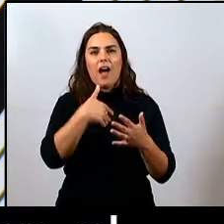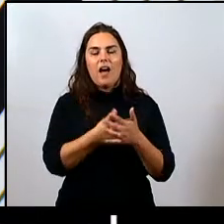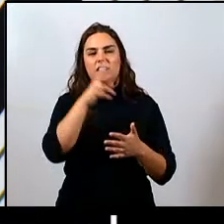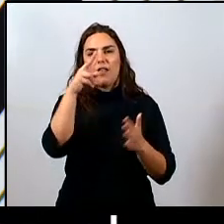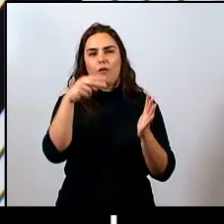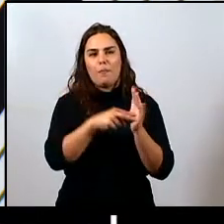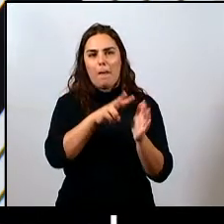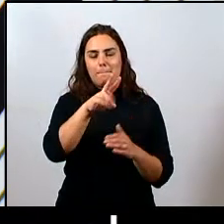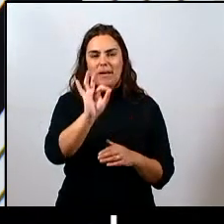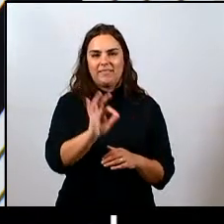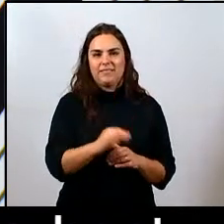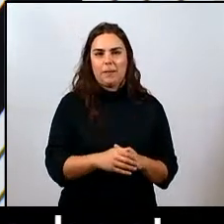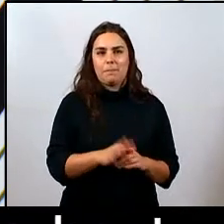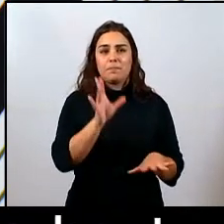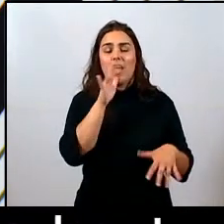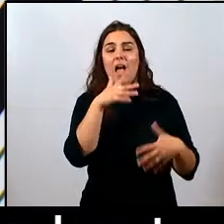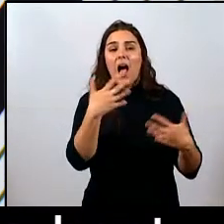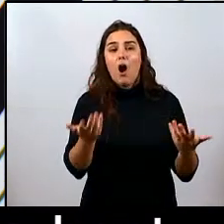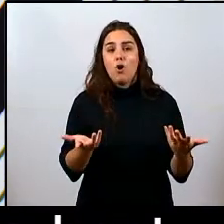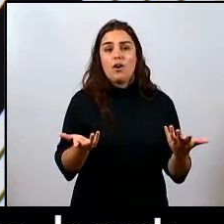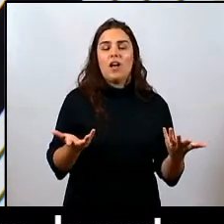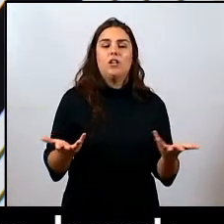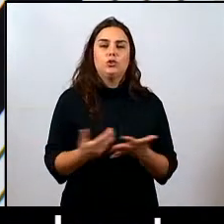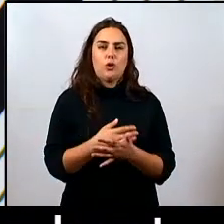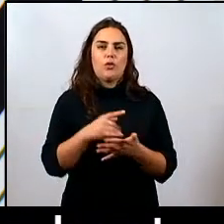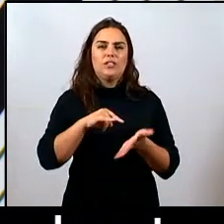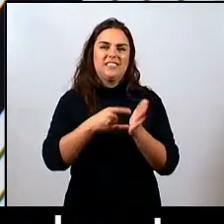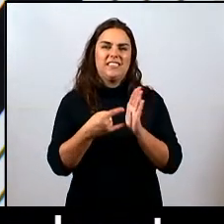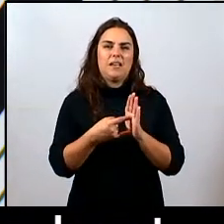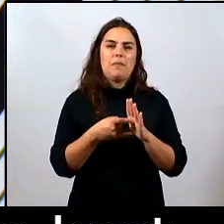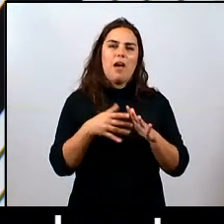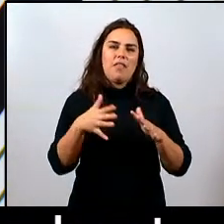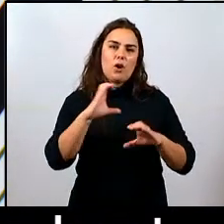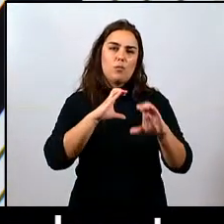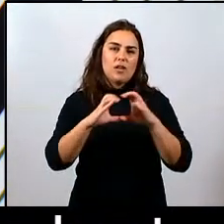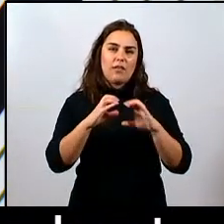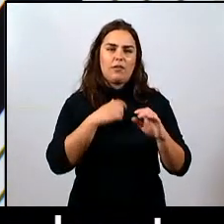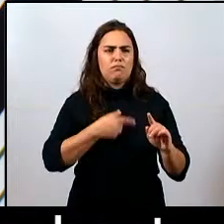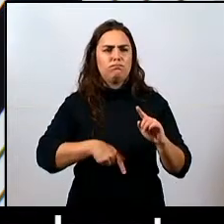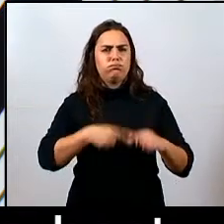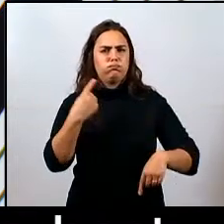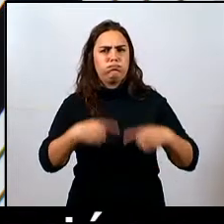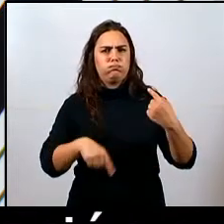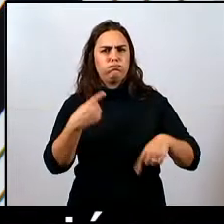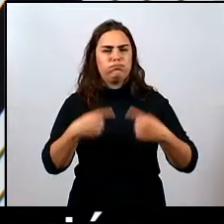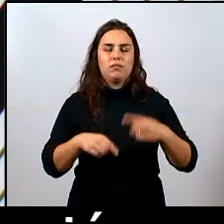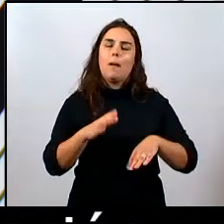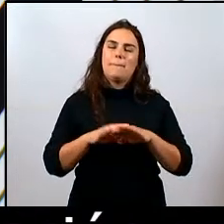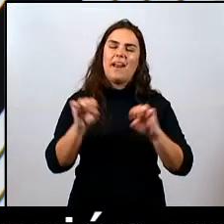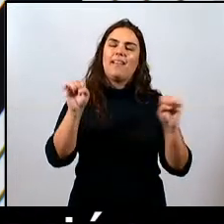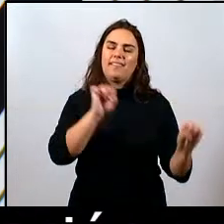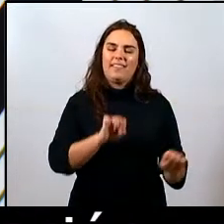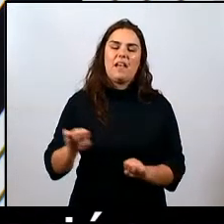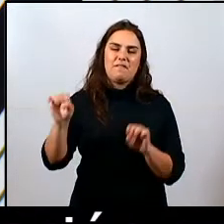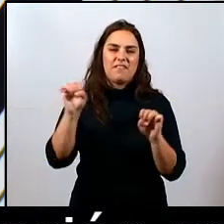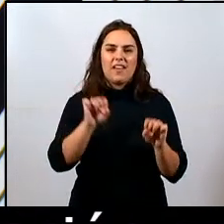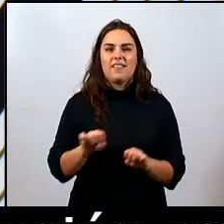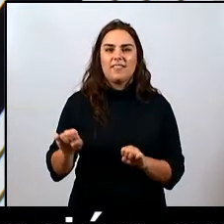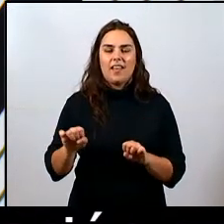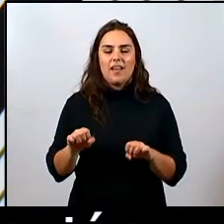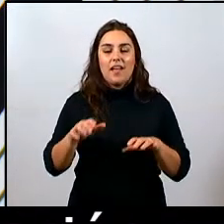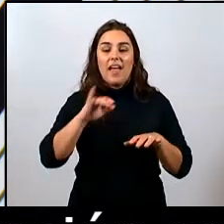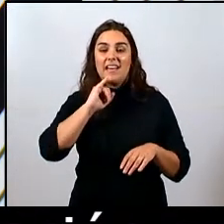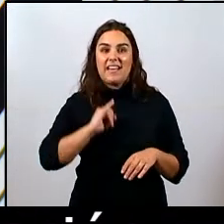2020 y ahora está en una cruzada por todos los medios de comunicación en defensa del mantenimiento de la energía nuclear. Digo yo que, por